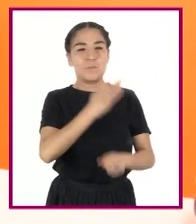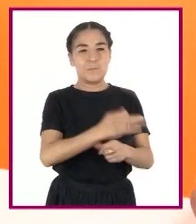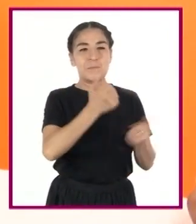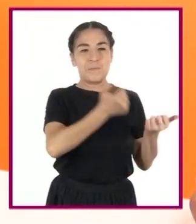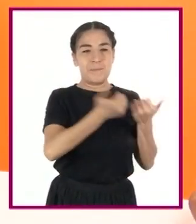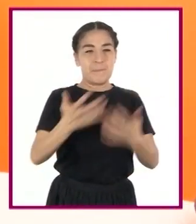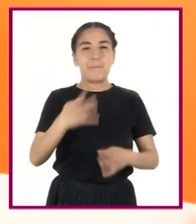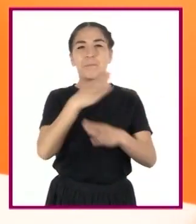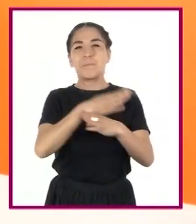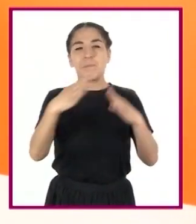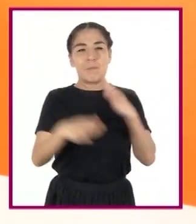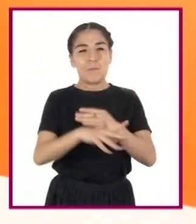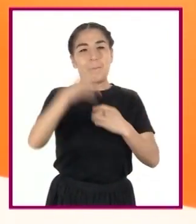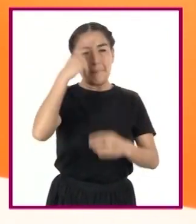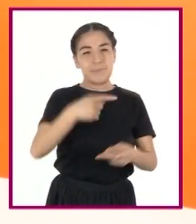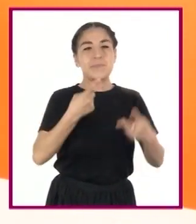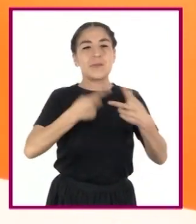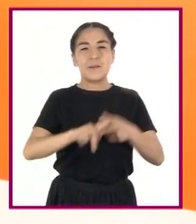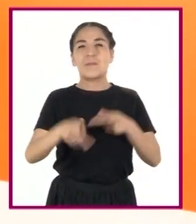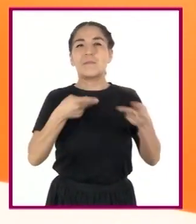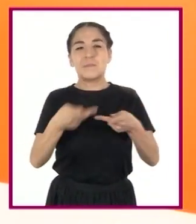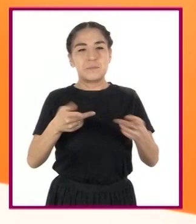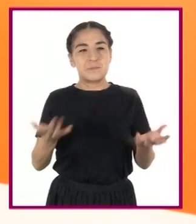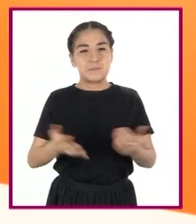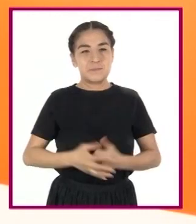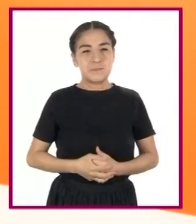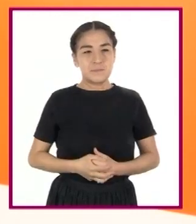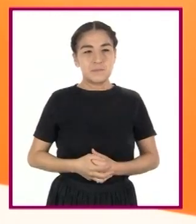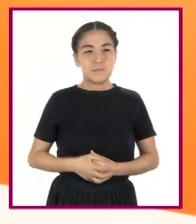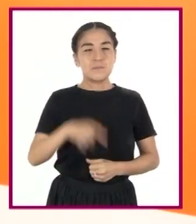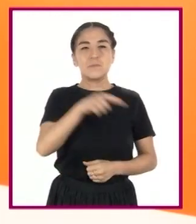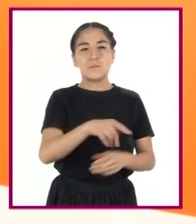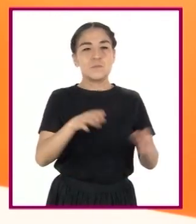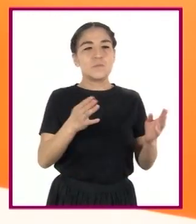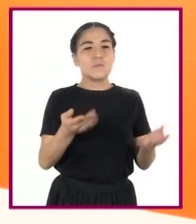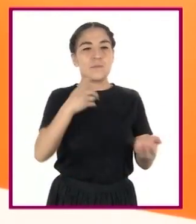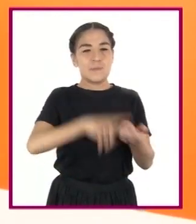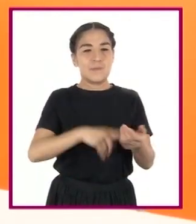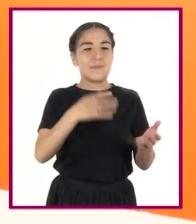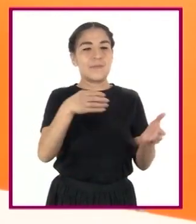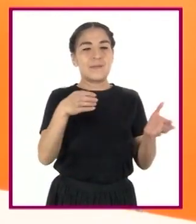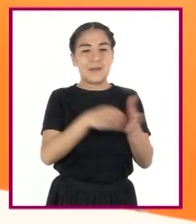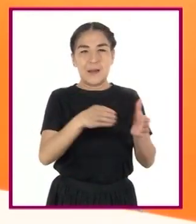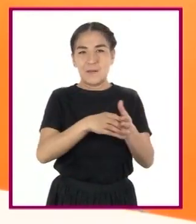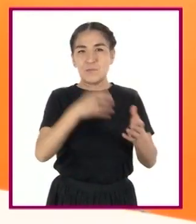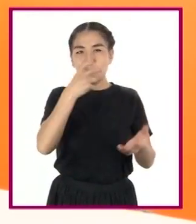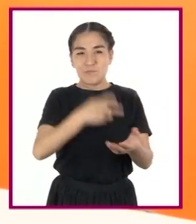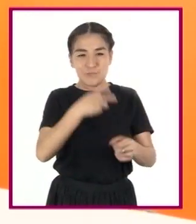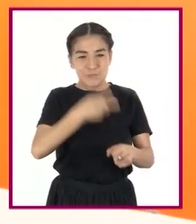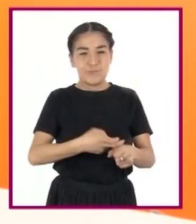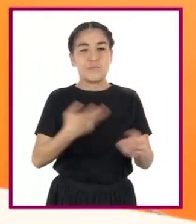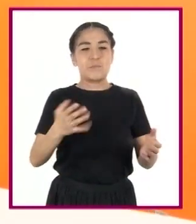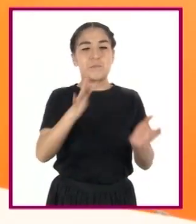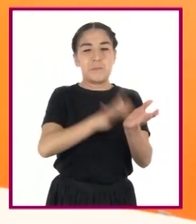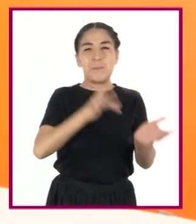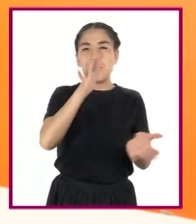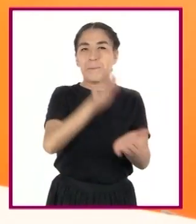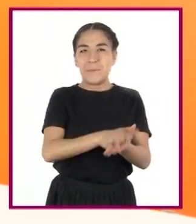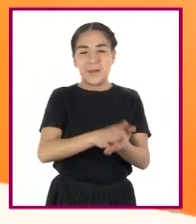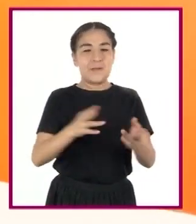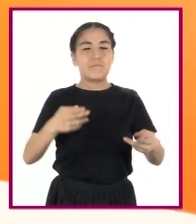algunos materiales para comenzar a hacerla, como estos cartones que encontré. Traigo pegamento,